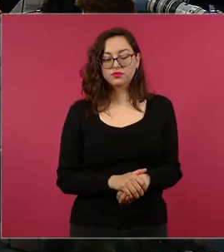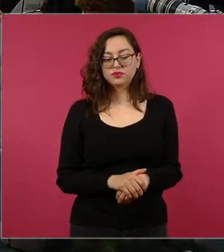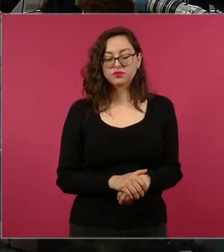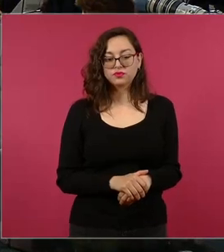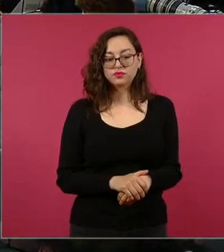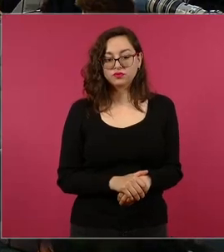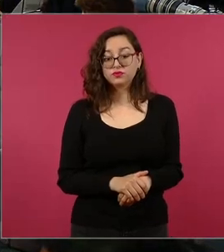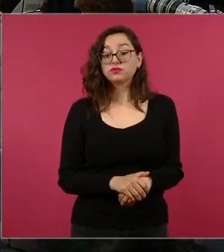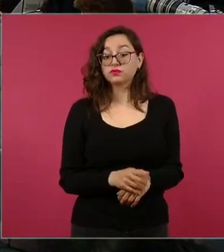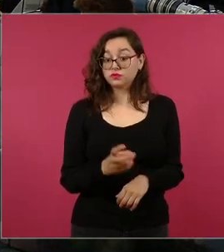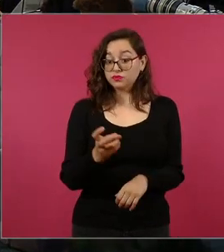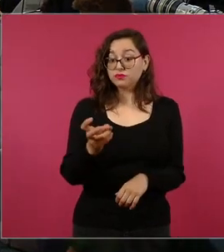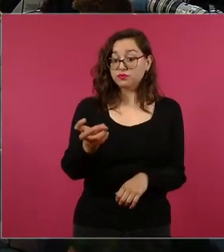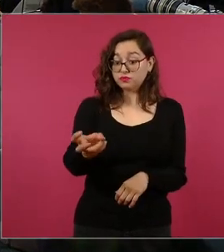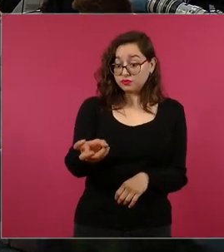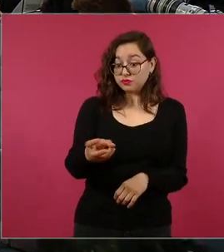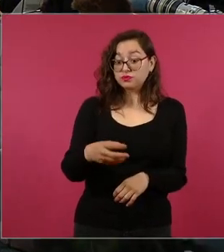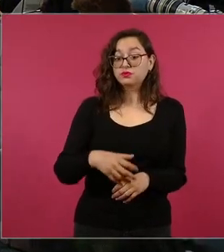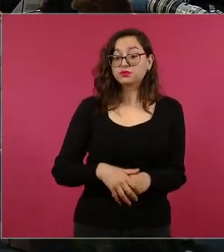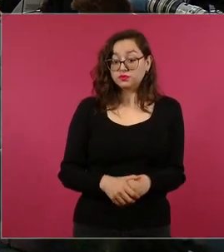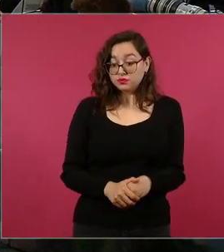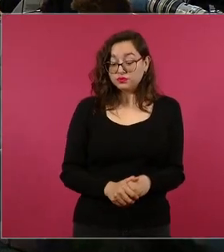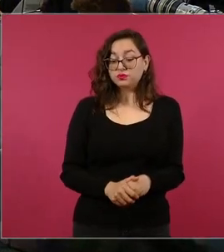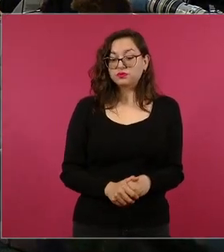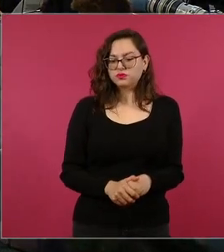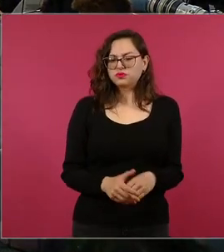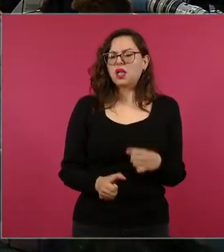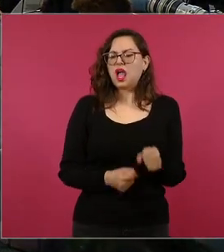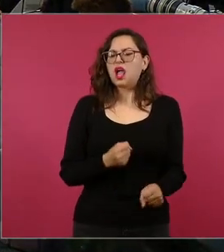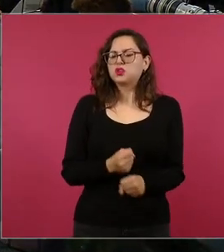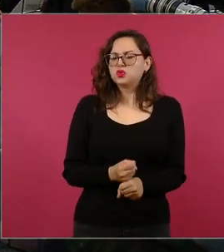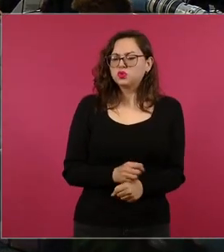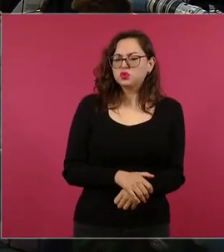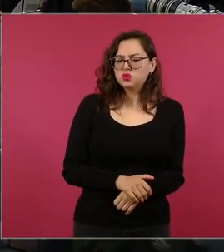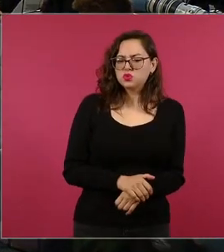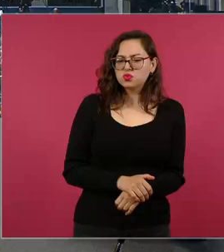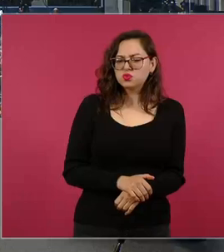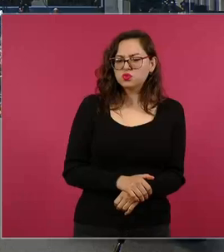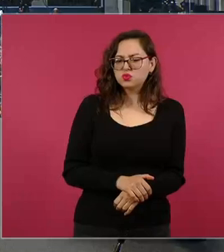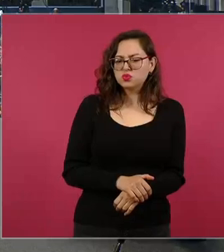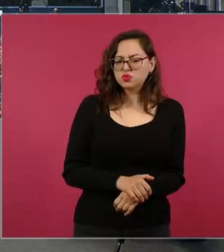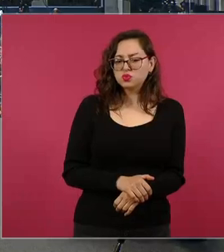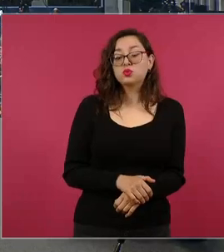Eso es, sí. ¿Cómo, en qué año fue eso?